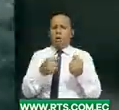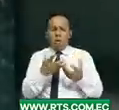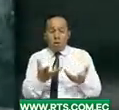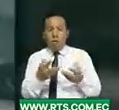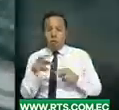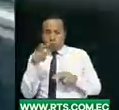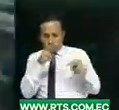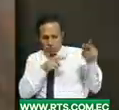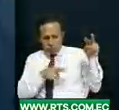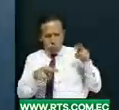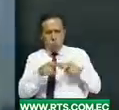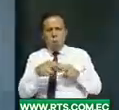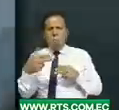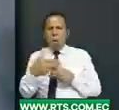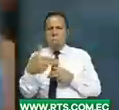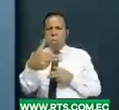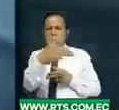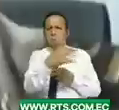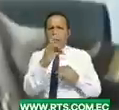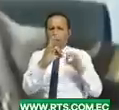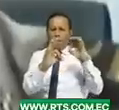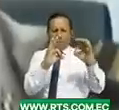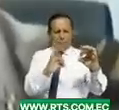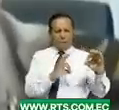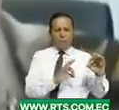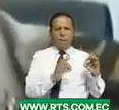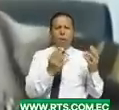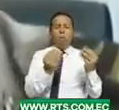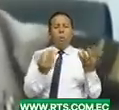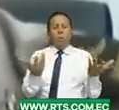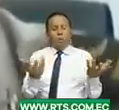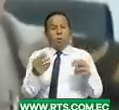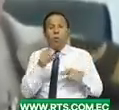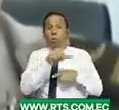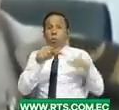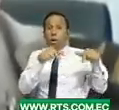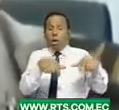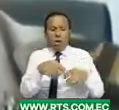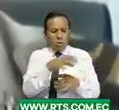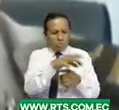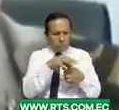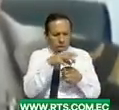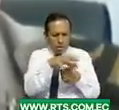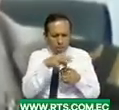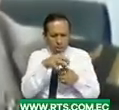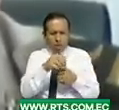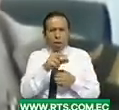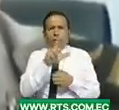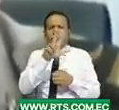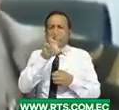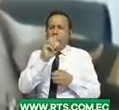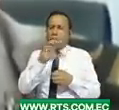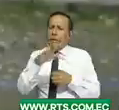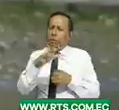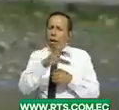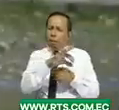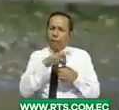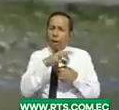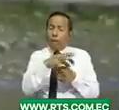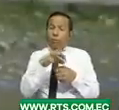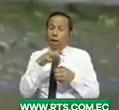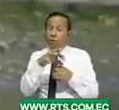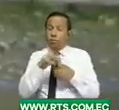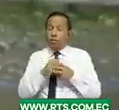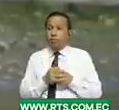de los impactos. En el lugar de los hechos se encontró aproximadamente 30 indicios balísticos. Y es que le fue prácticamente